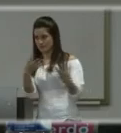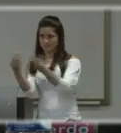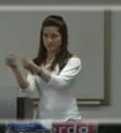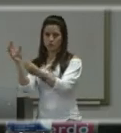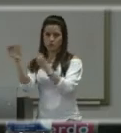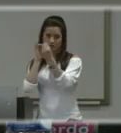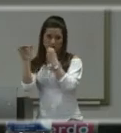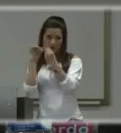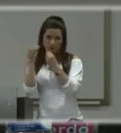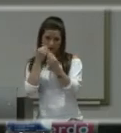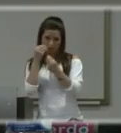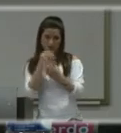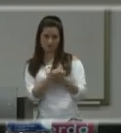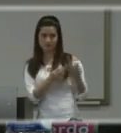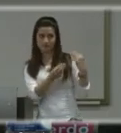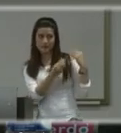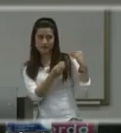en el programa.